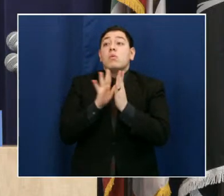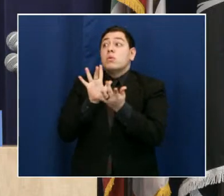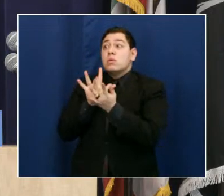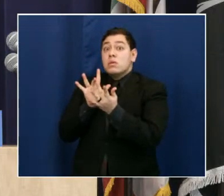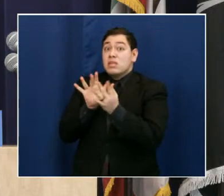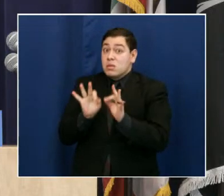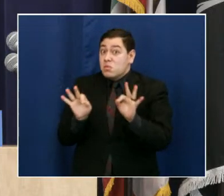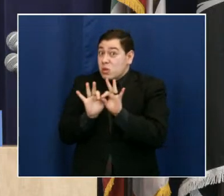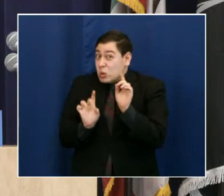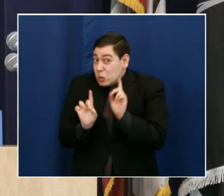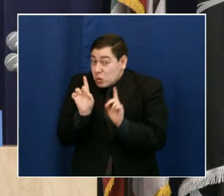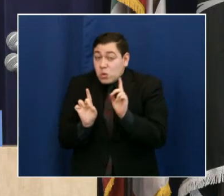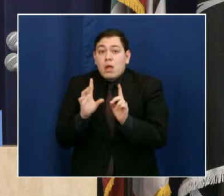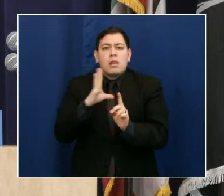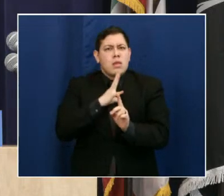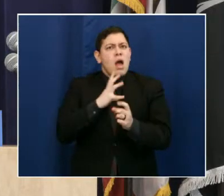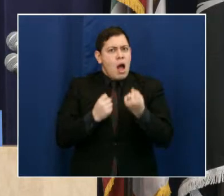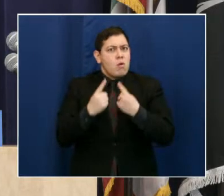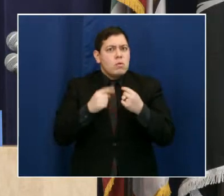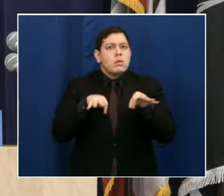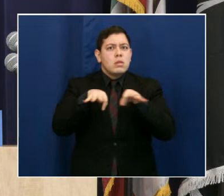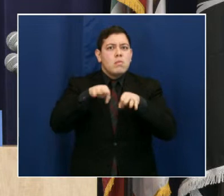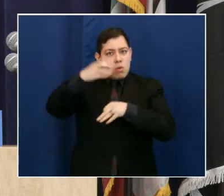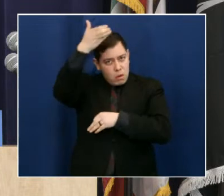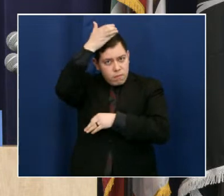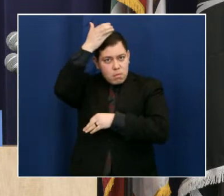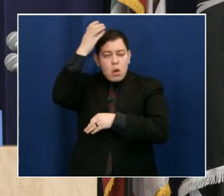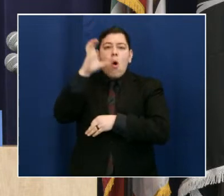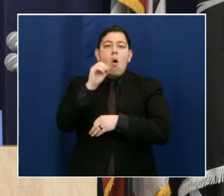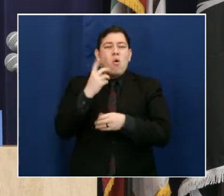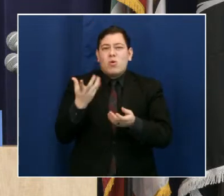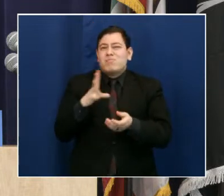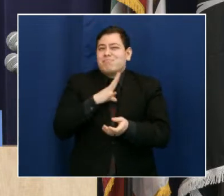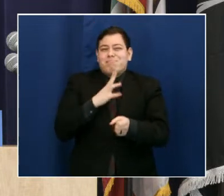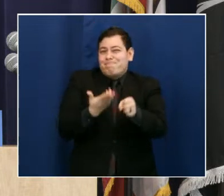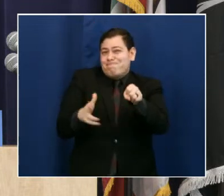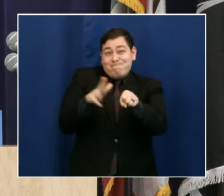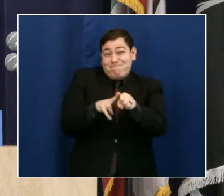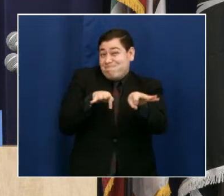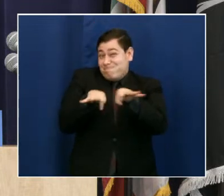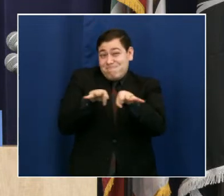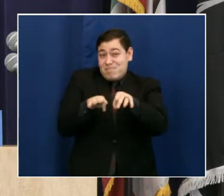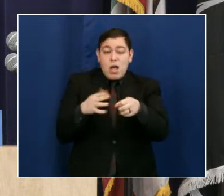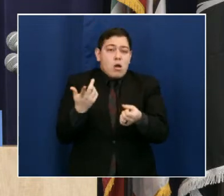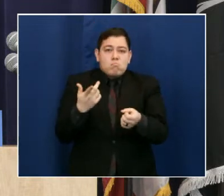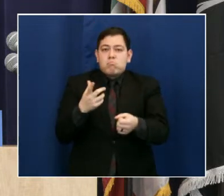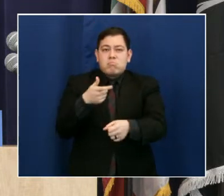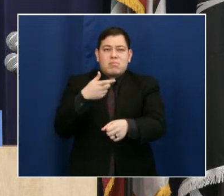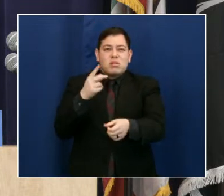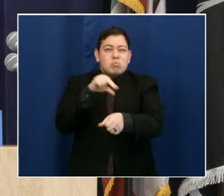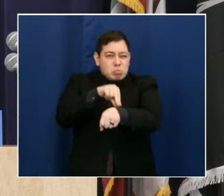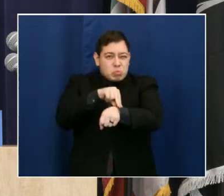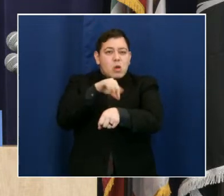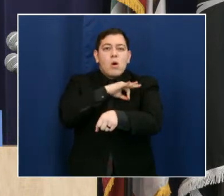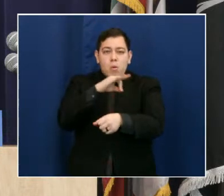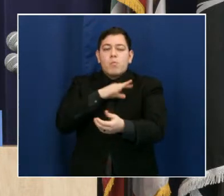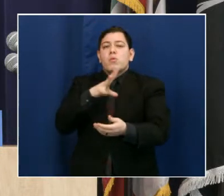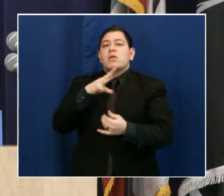sean aquellos enfermeros o profesionistas de servicios médicos, que nos acompañen por favor y pueden ir a